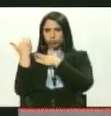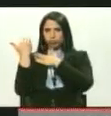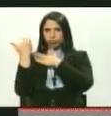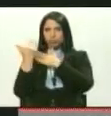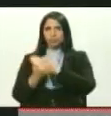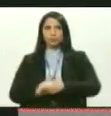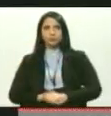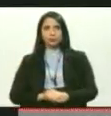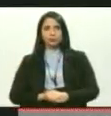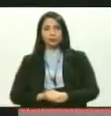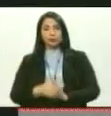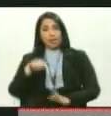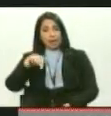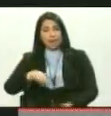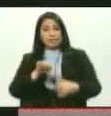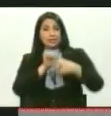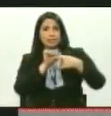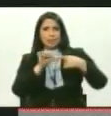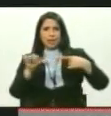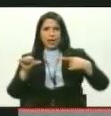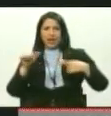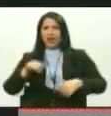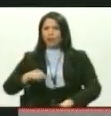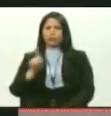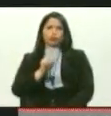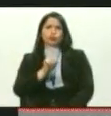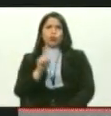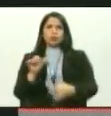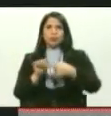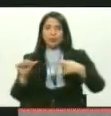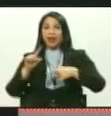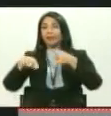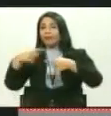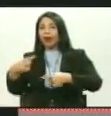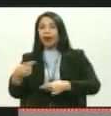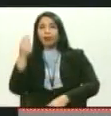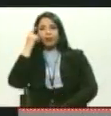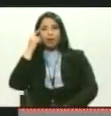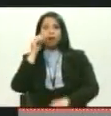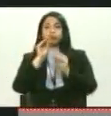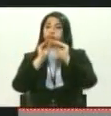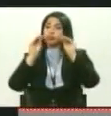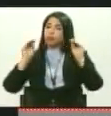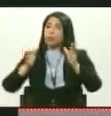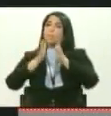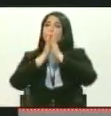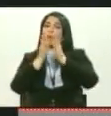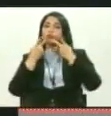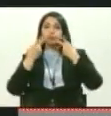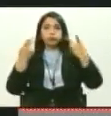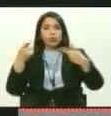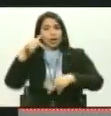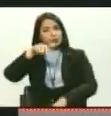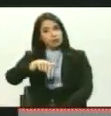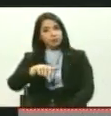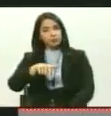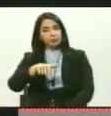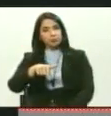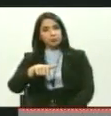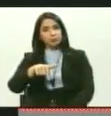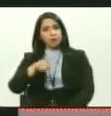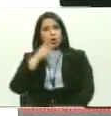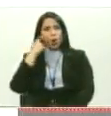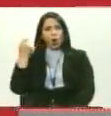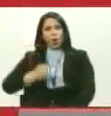en esta semana esto más esta semana en verdad tiene varios días esto es un llamado y lo voy a hacer público aquí a los señores